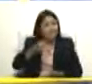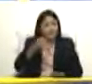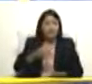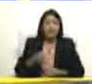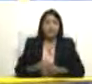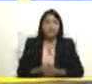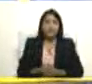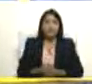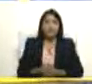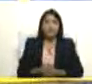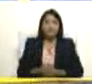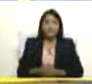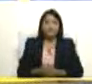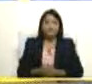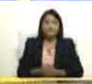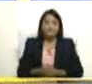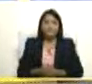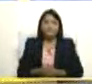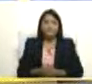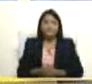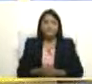nombre de Dios, llega.